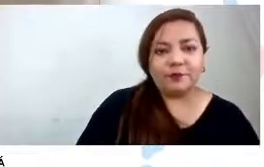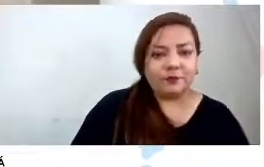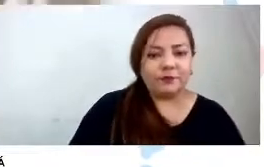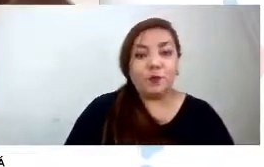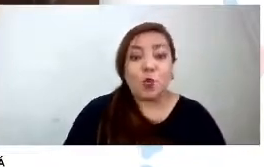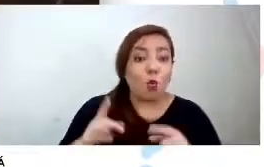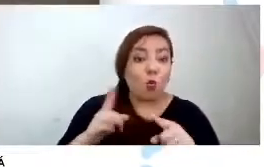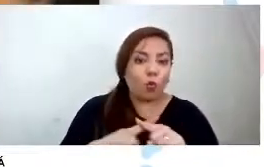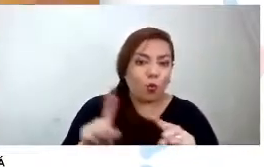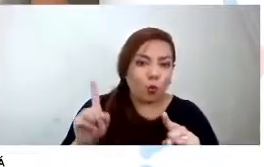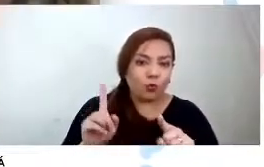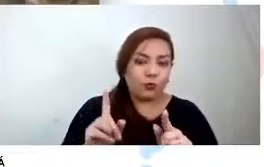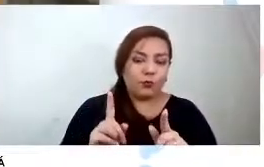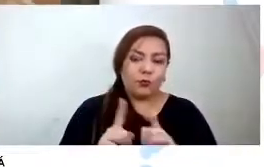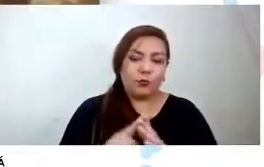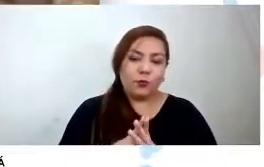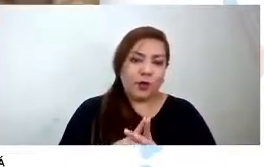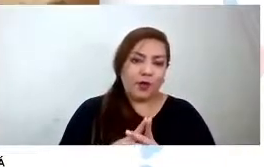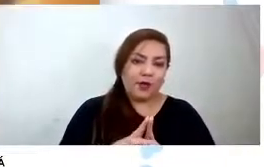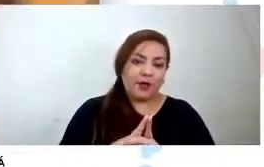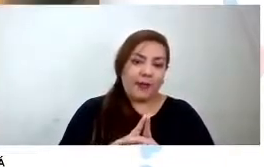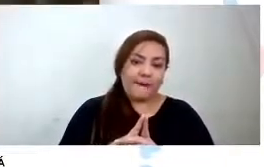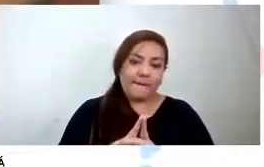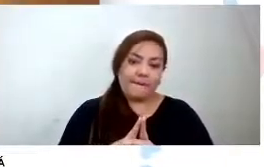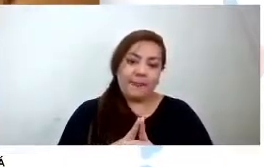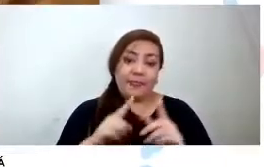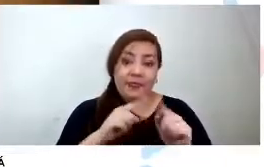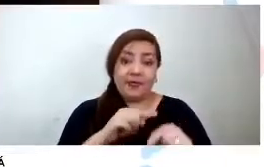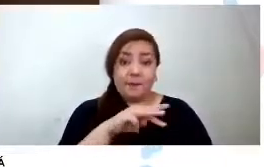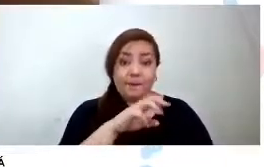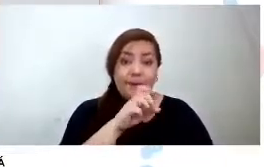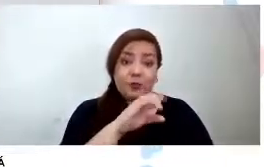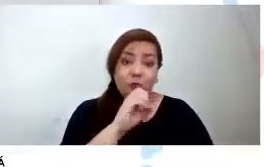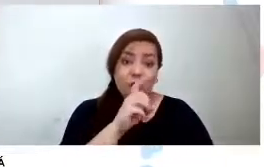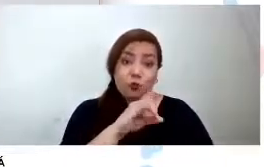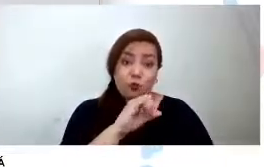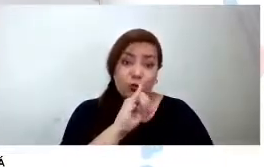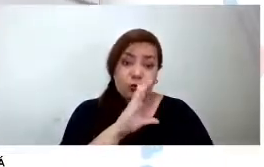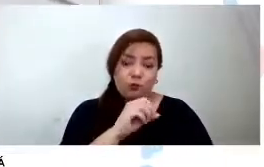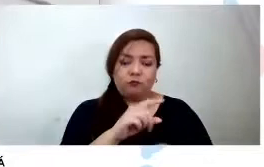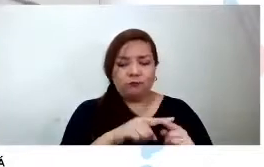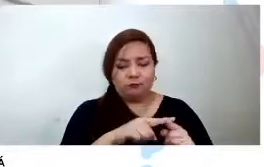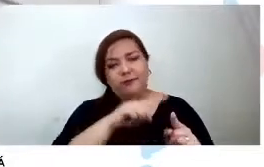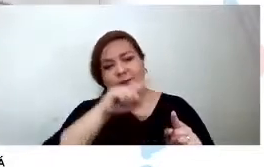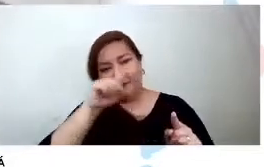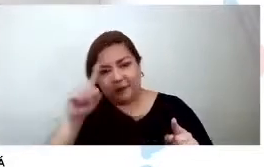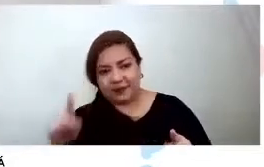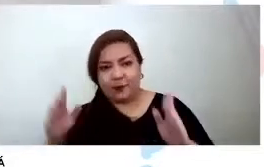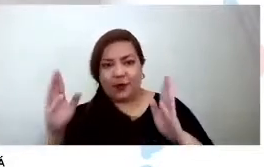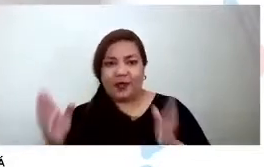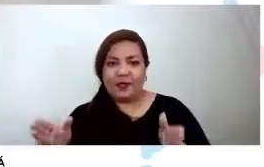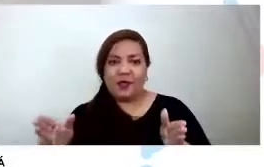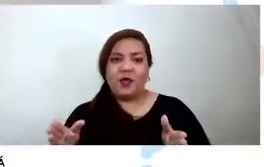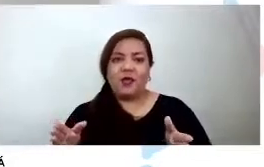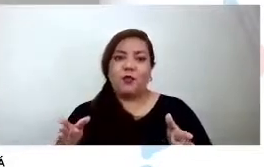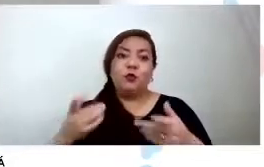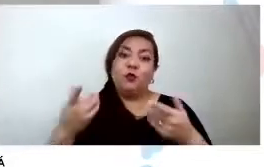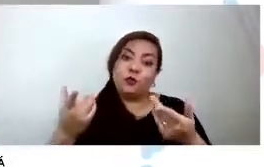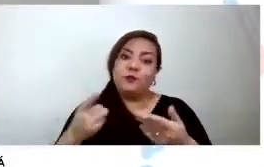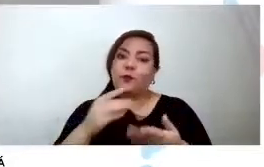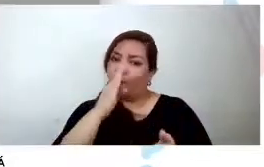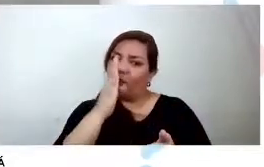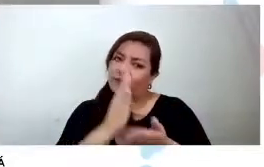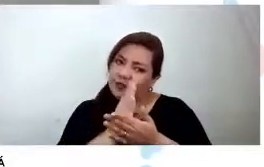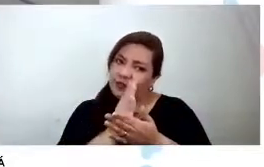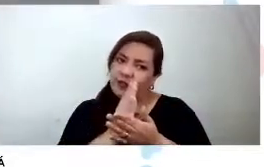luego del Mesozoico ya pasamos a la era que podríamos definir con los mamíferos, en